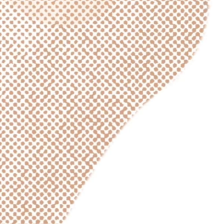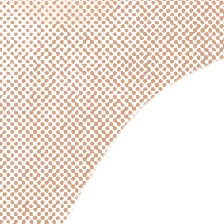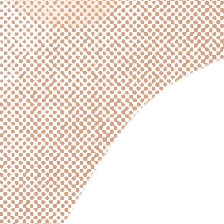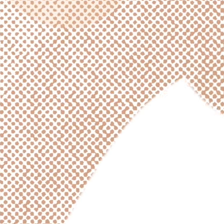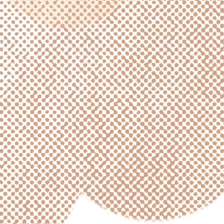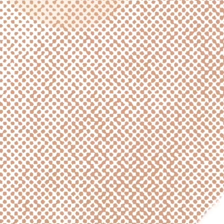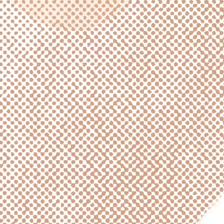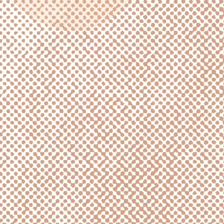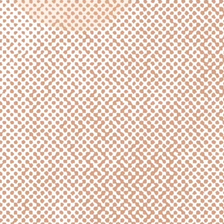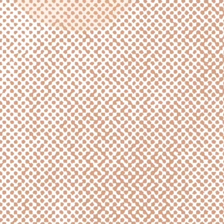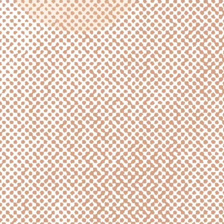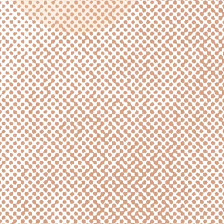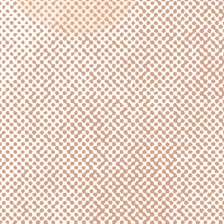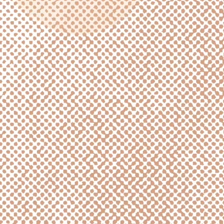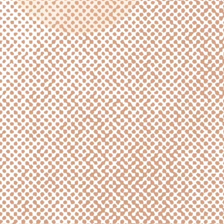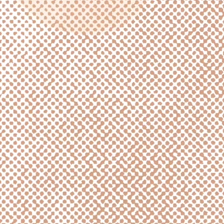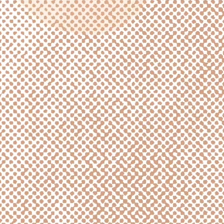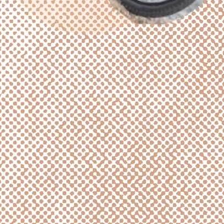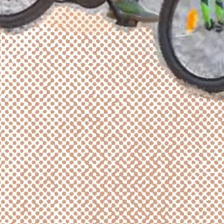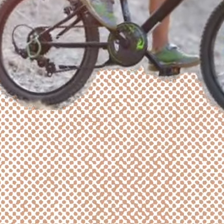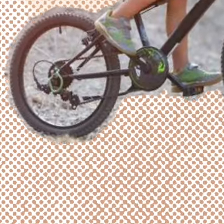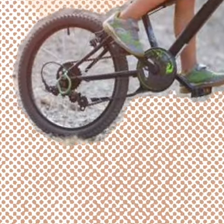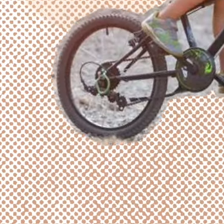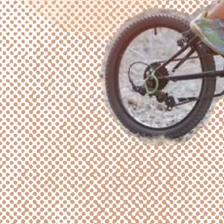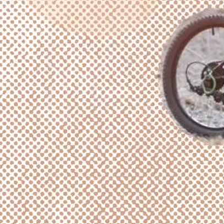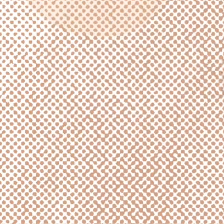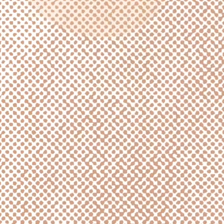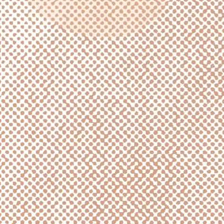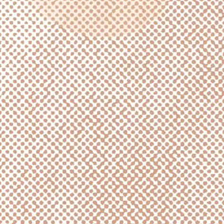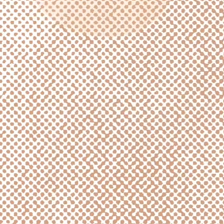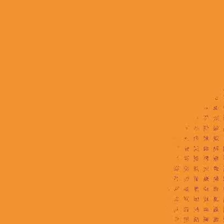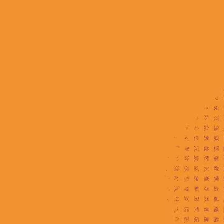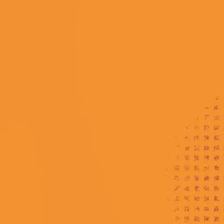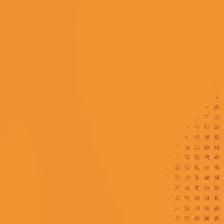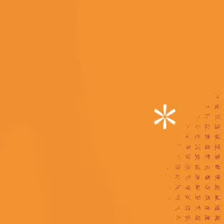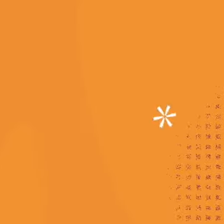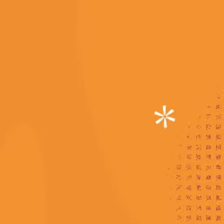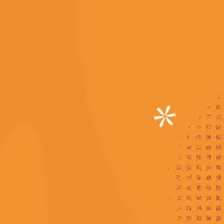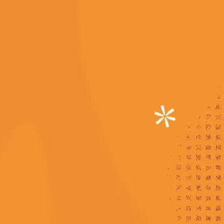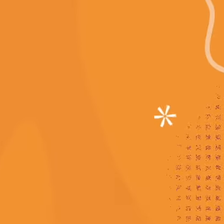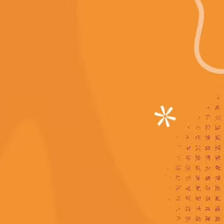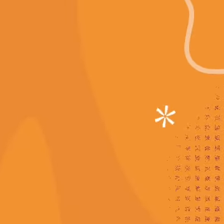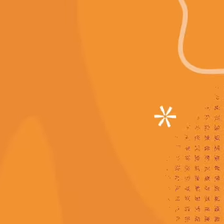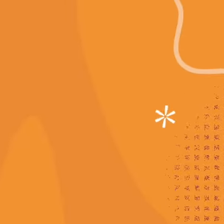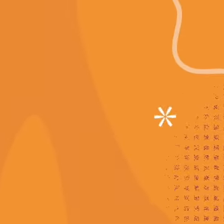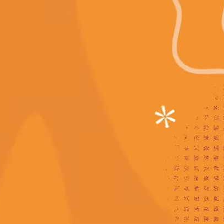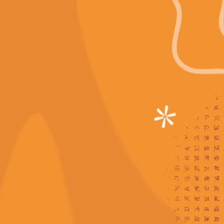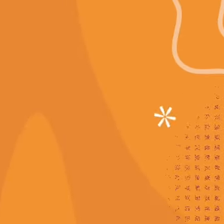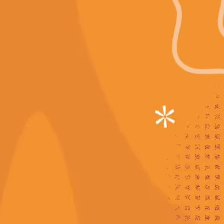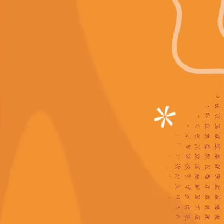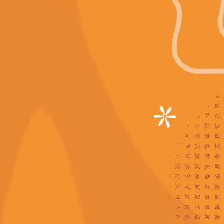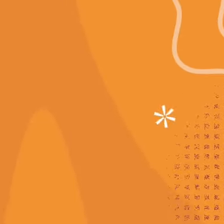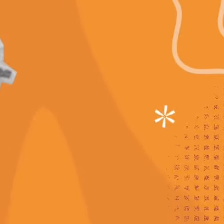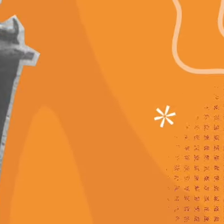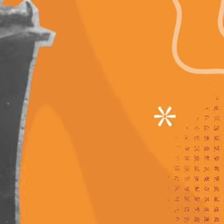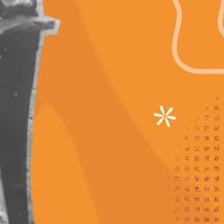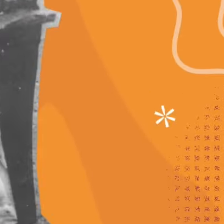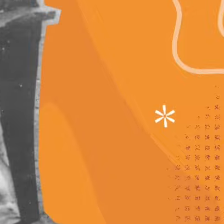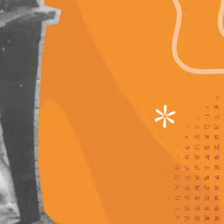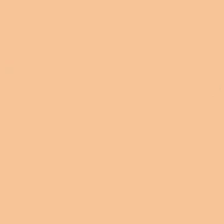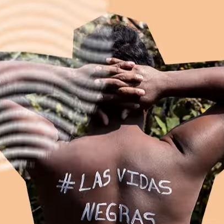persona persona persona persona de mi corazón